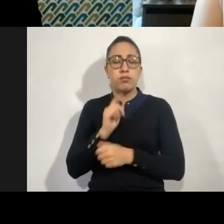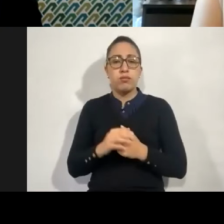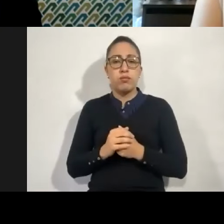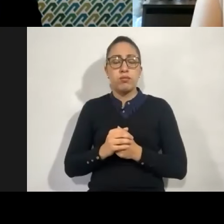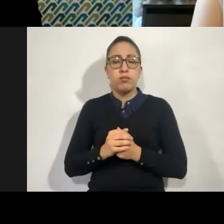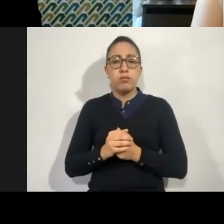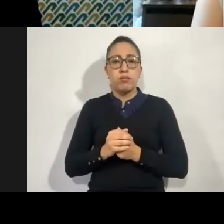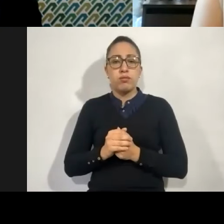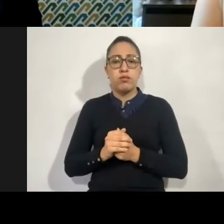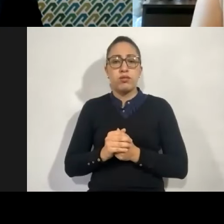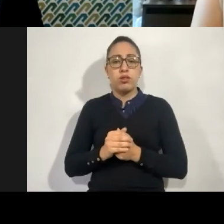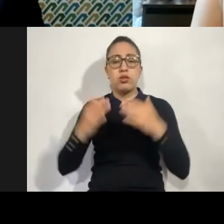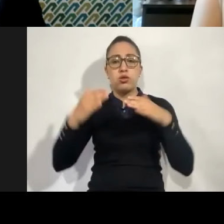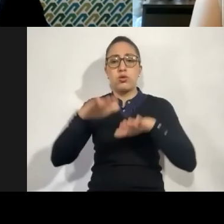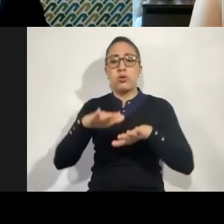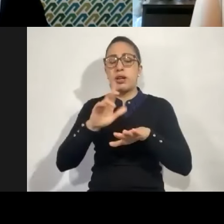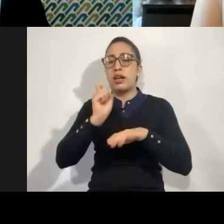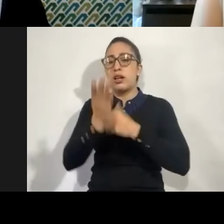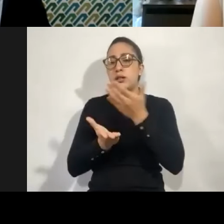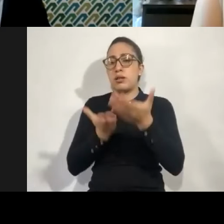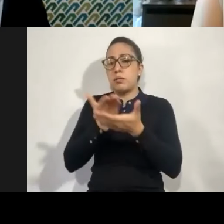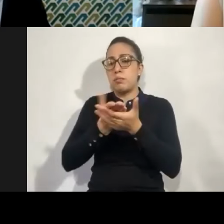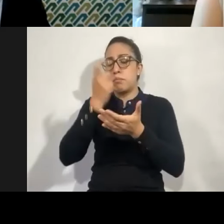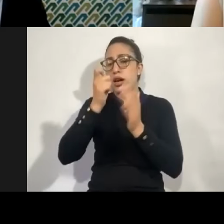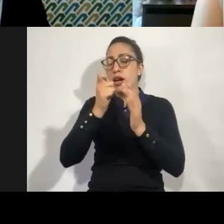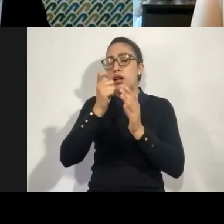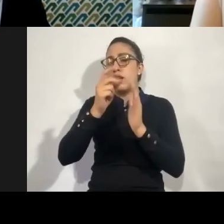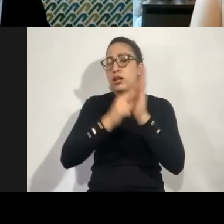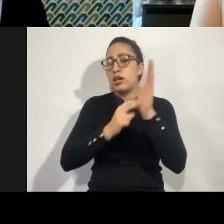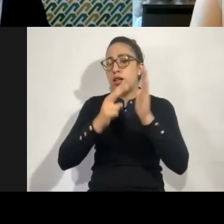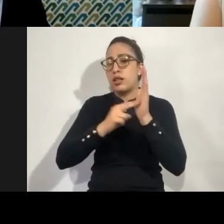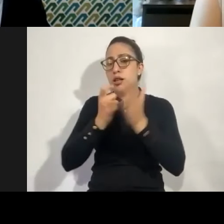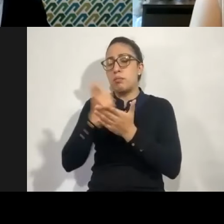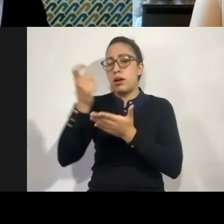relativas a las modificaciones al impuesto sobre tenencia o uso de vehículos,